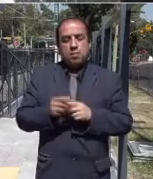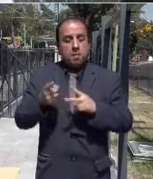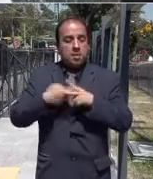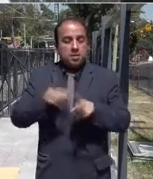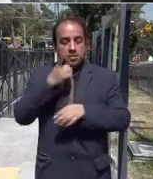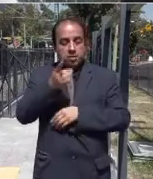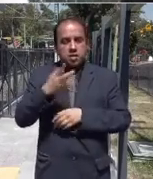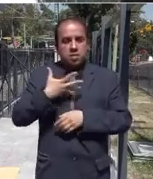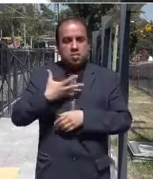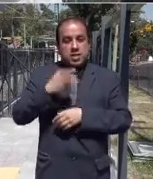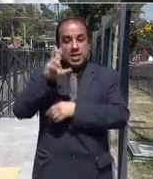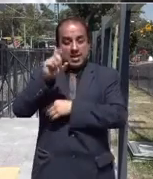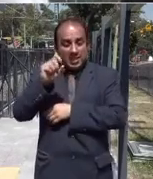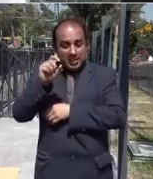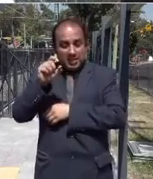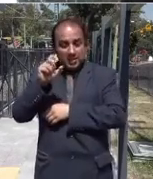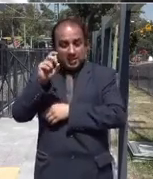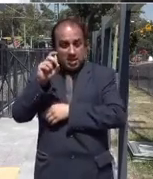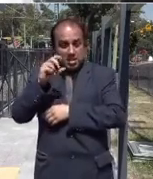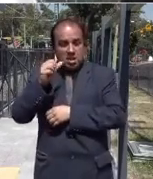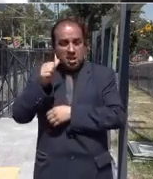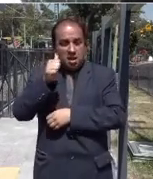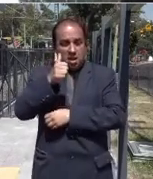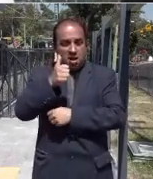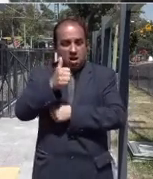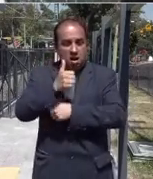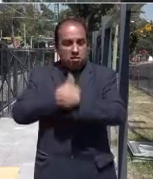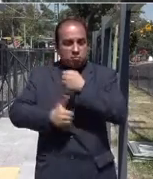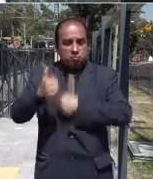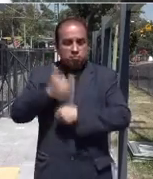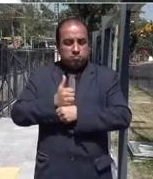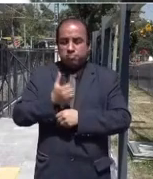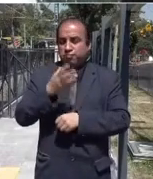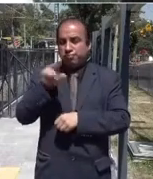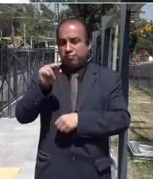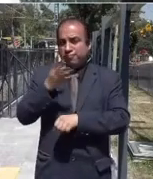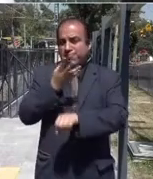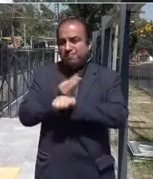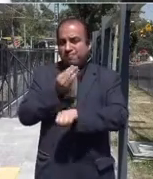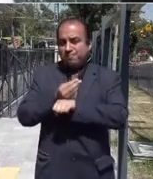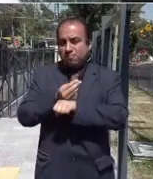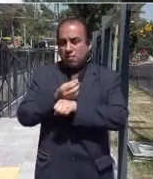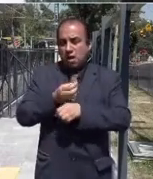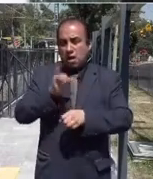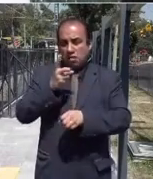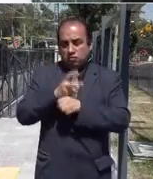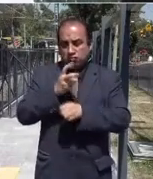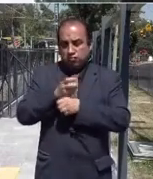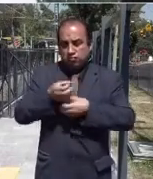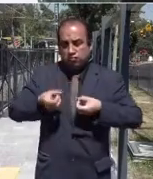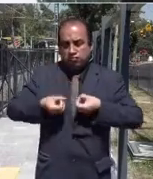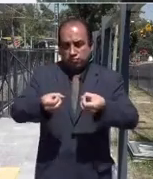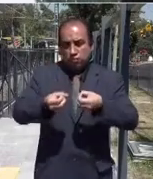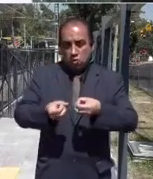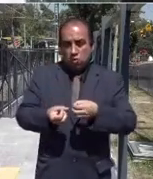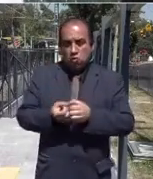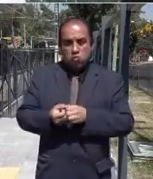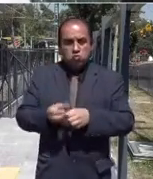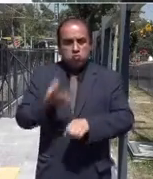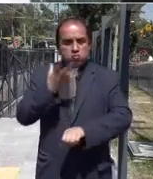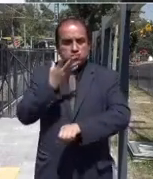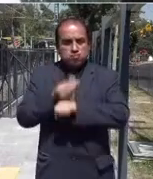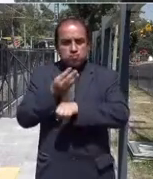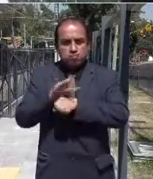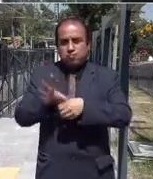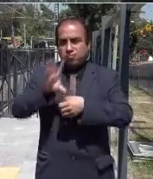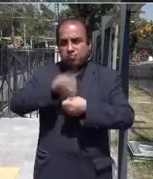de 30 años que no se le daba a este segundo tramo de la vía un mantenimiento integral. El año